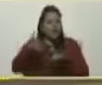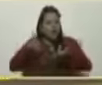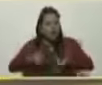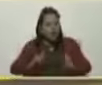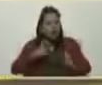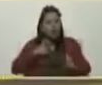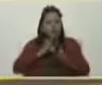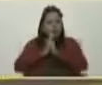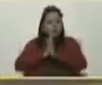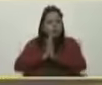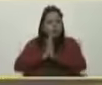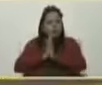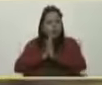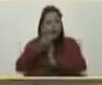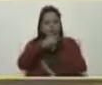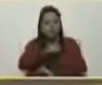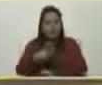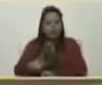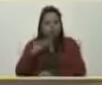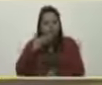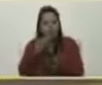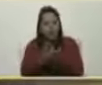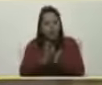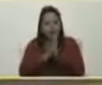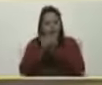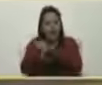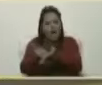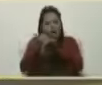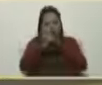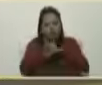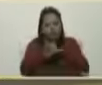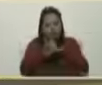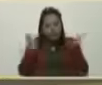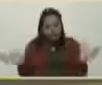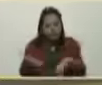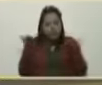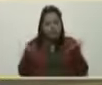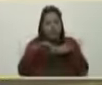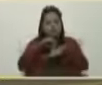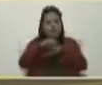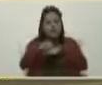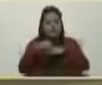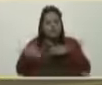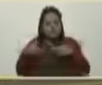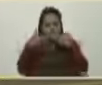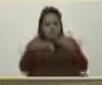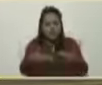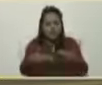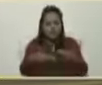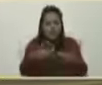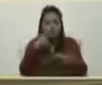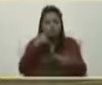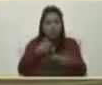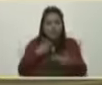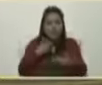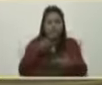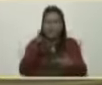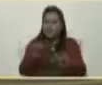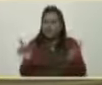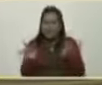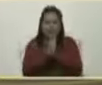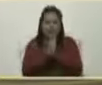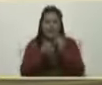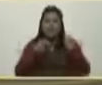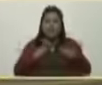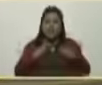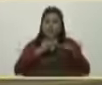le pido, presidente, que nos ayude a sacar ese municipio adelante. Como usted bien lo decía, esto es algo efímero, hasta la vida nuestra